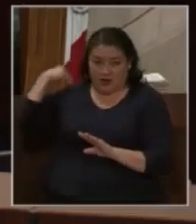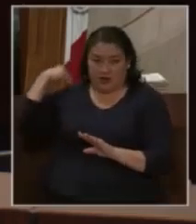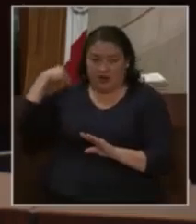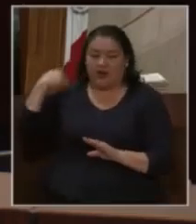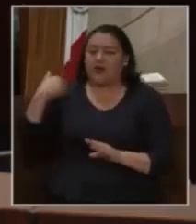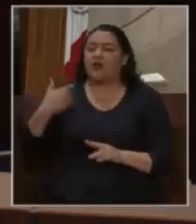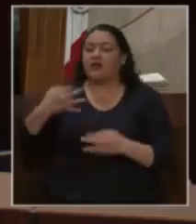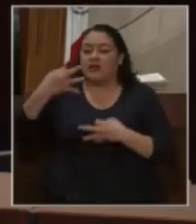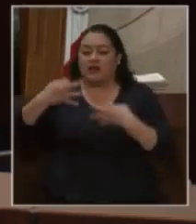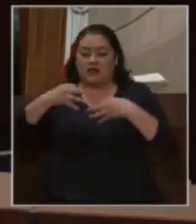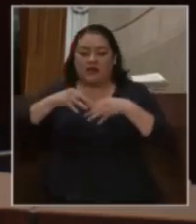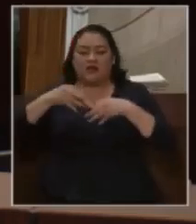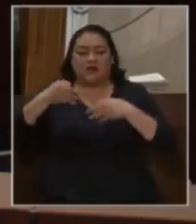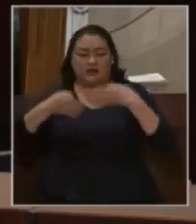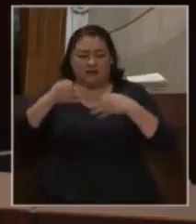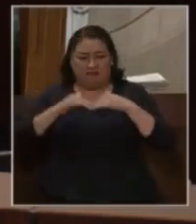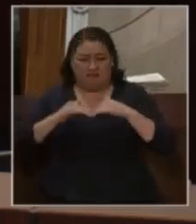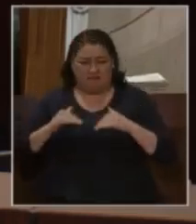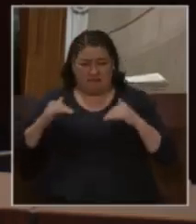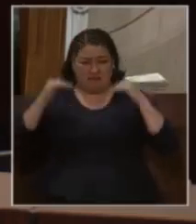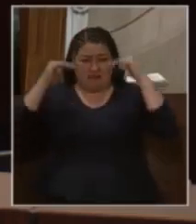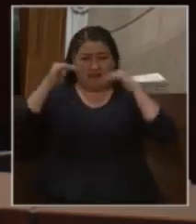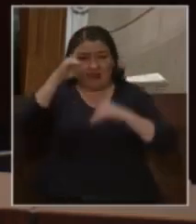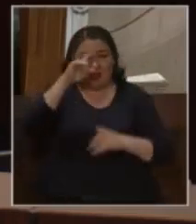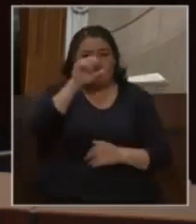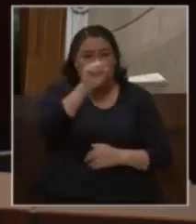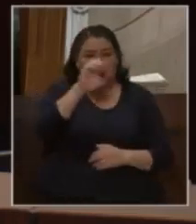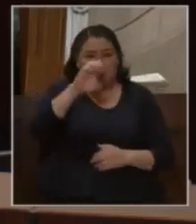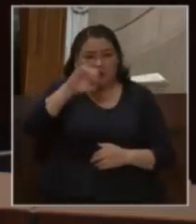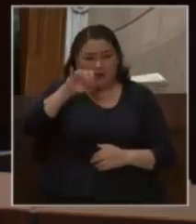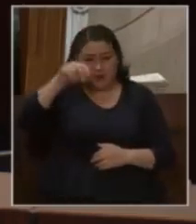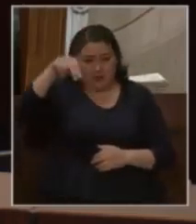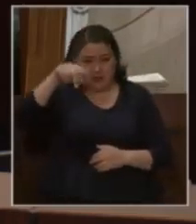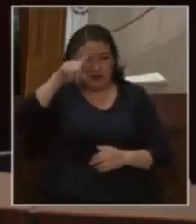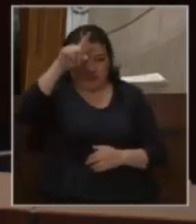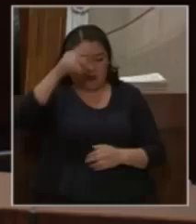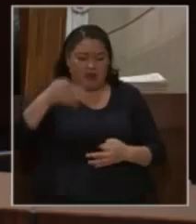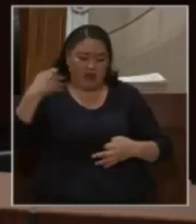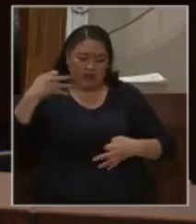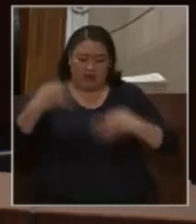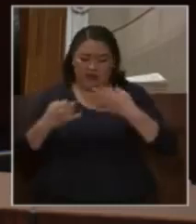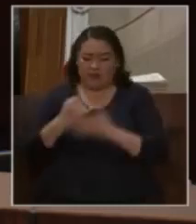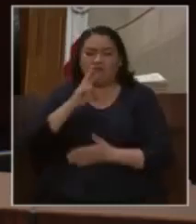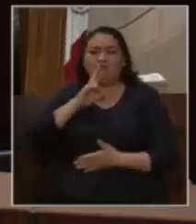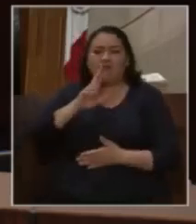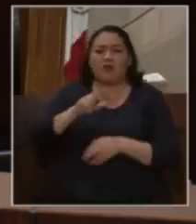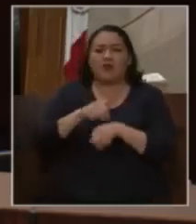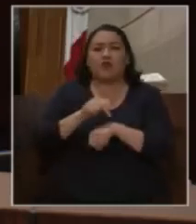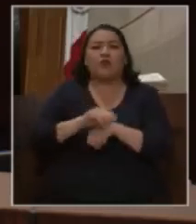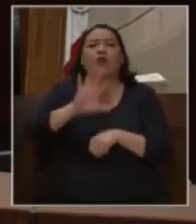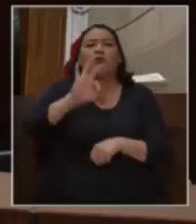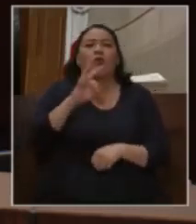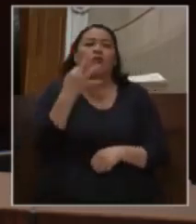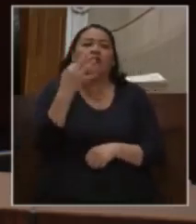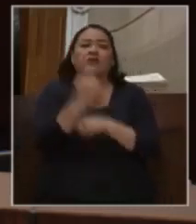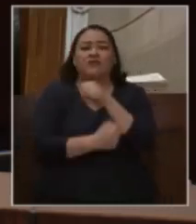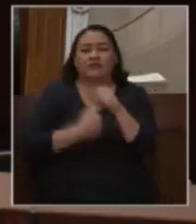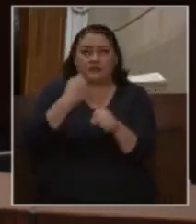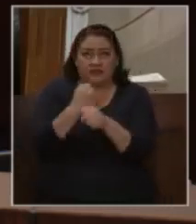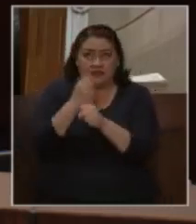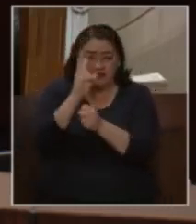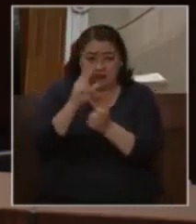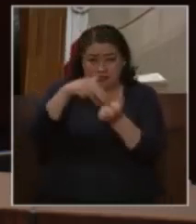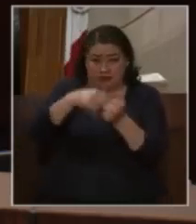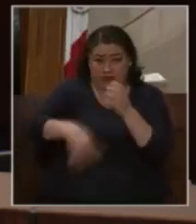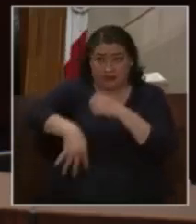por el Pleno de la Suprema Corte de Justicia de la Nación, principalmente en la tesis de jurisprudencia 43 de 2014,